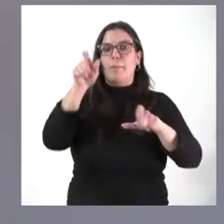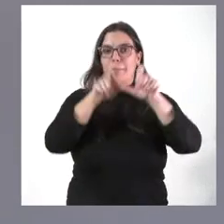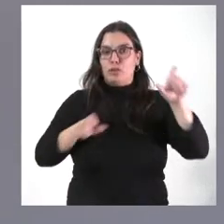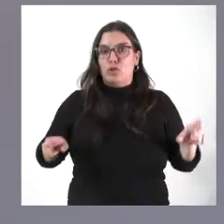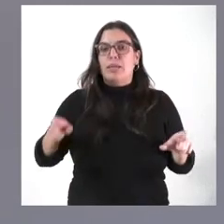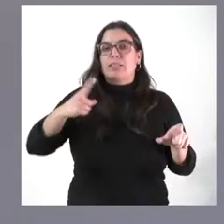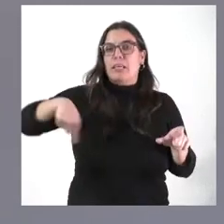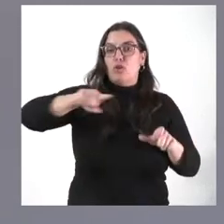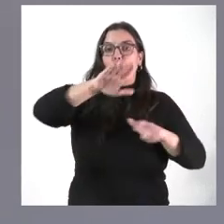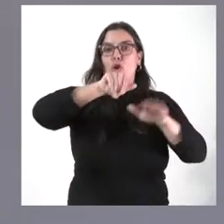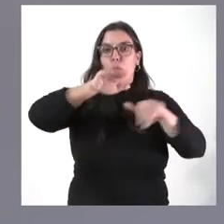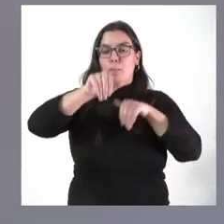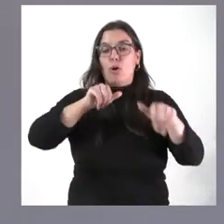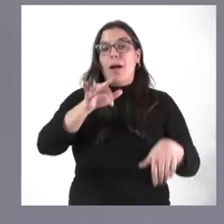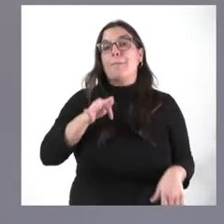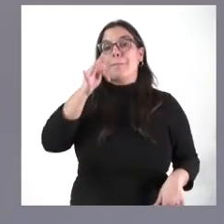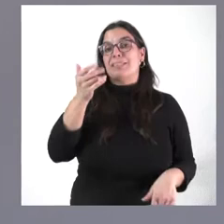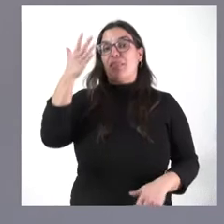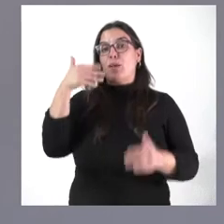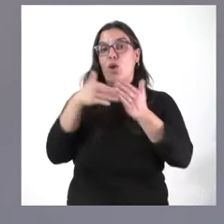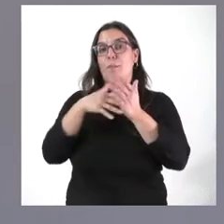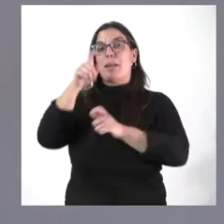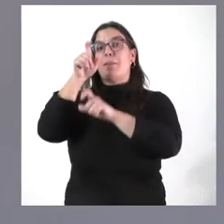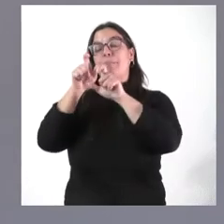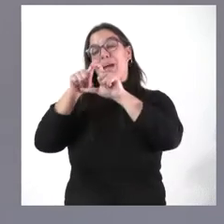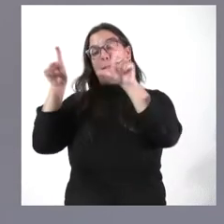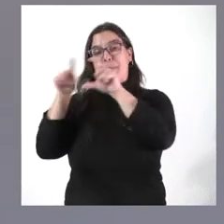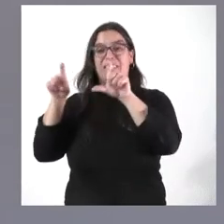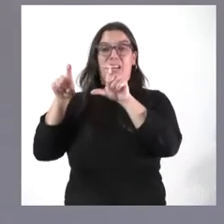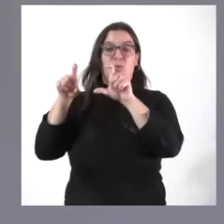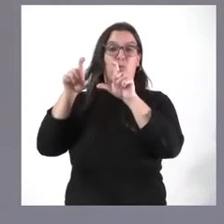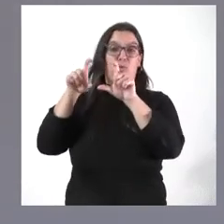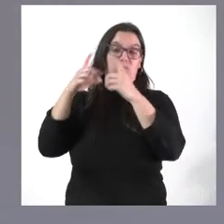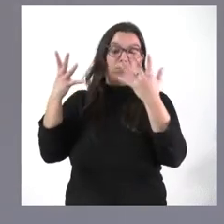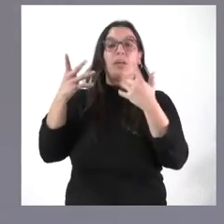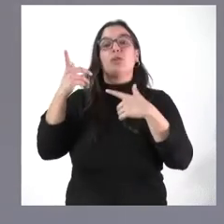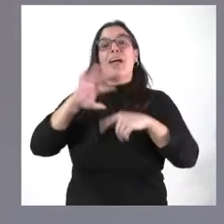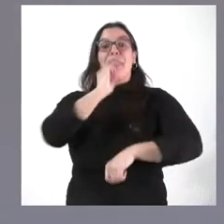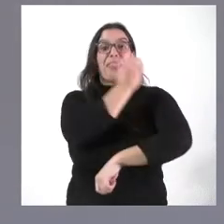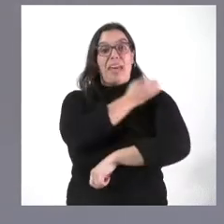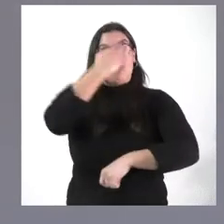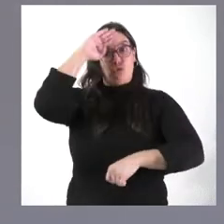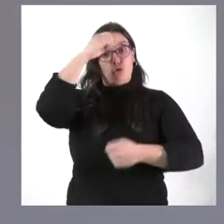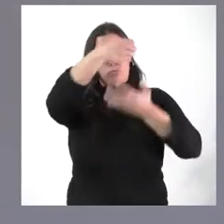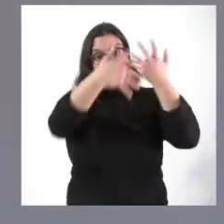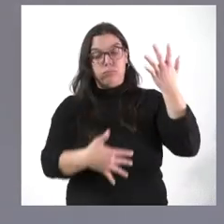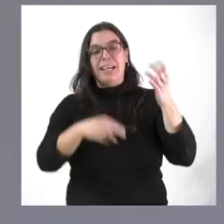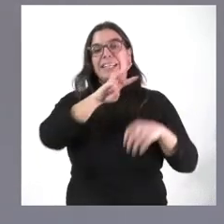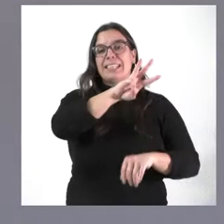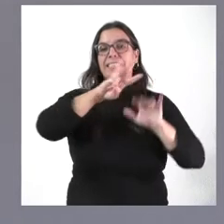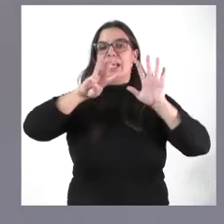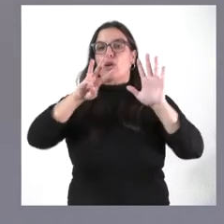que son convocadas a lo que hay que sumar 5.000 personas jurídicas el censo por tanto es de 38.000